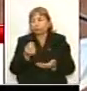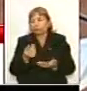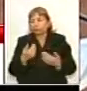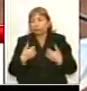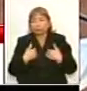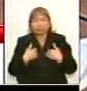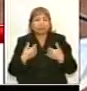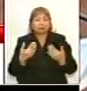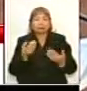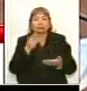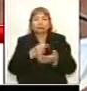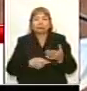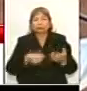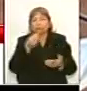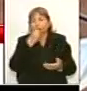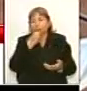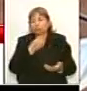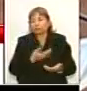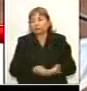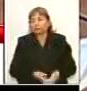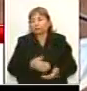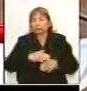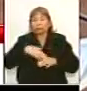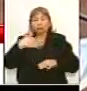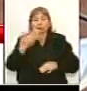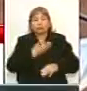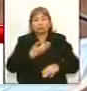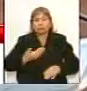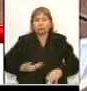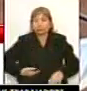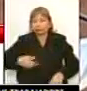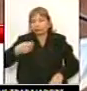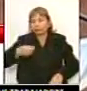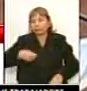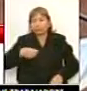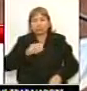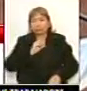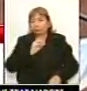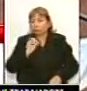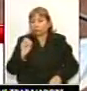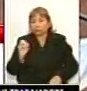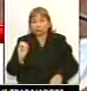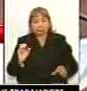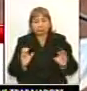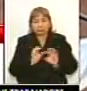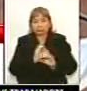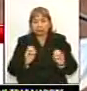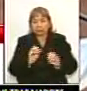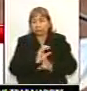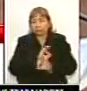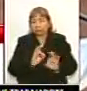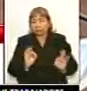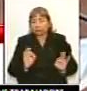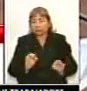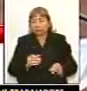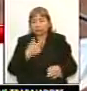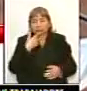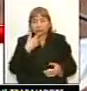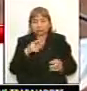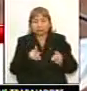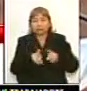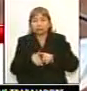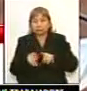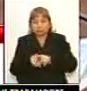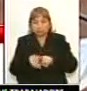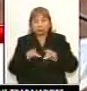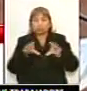van a tener pues con qué comer, que después el Estado les va a pagar. No ha sucedido nada de eso, señor presidente. Dijeron lo mismo cuando